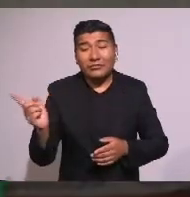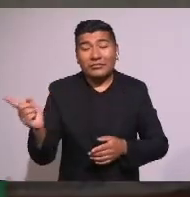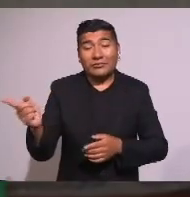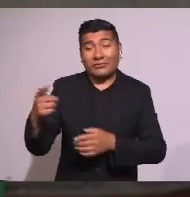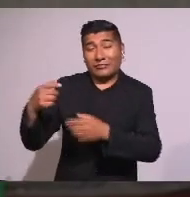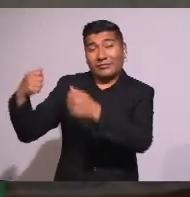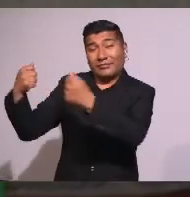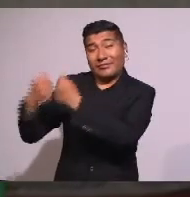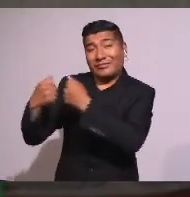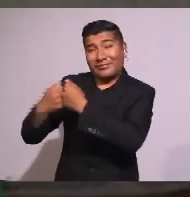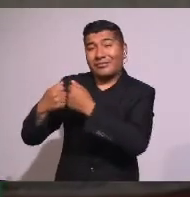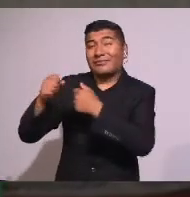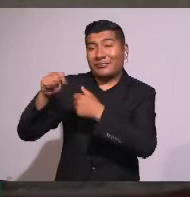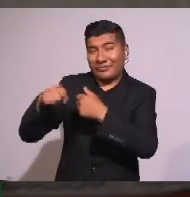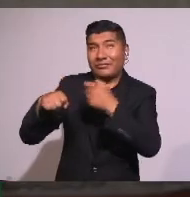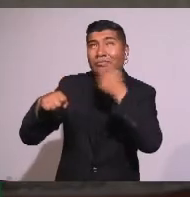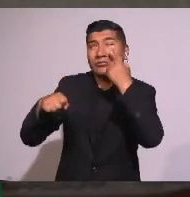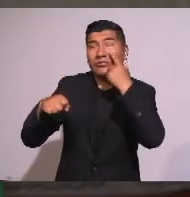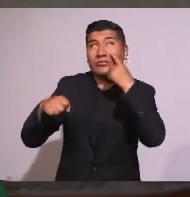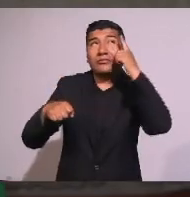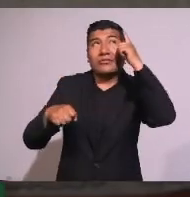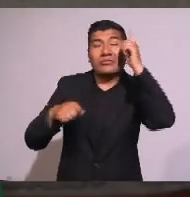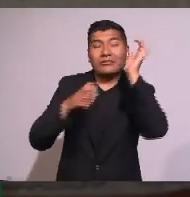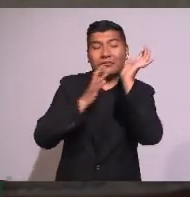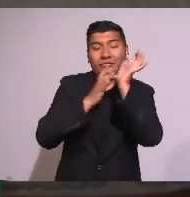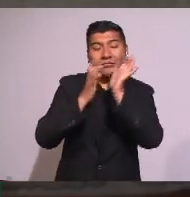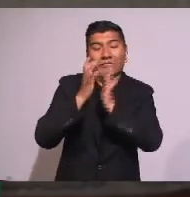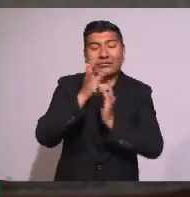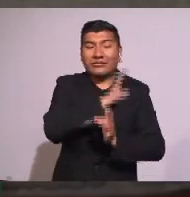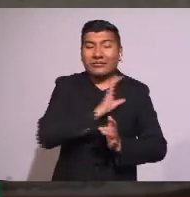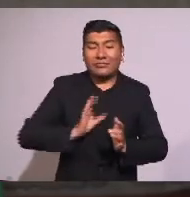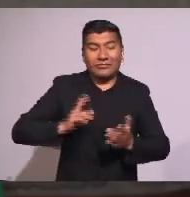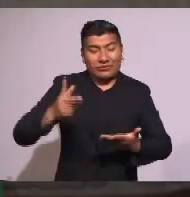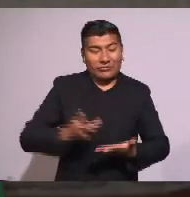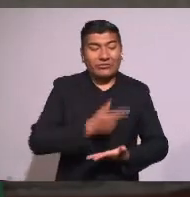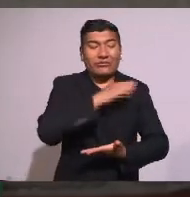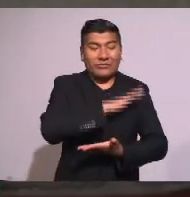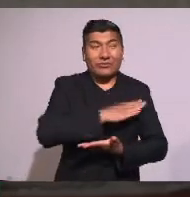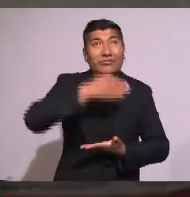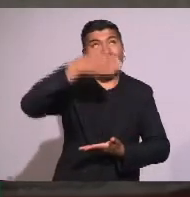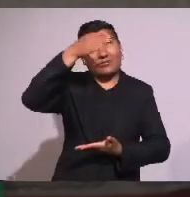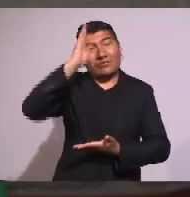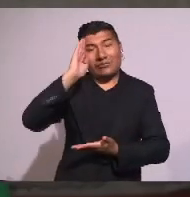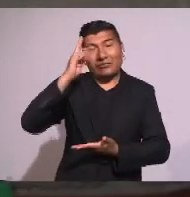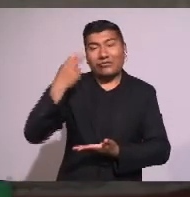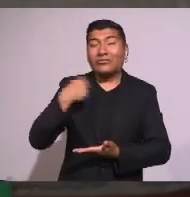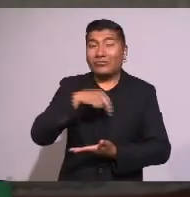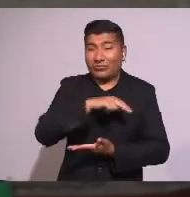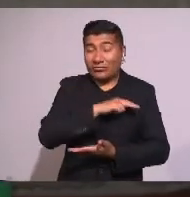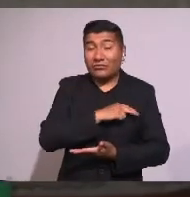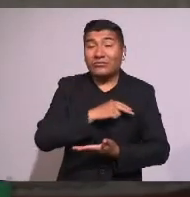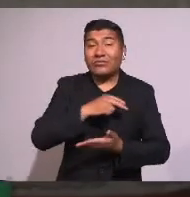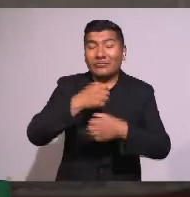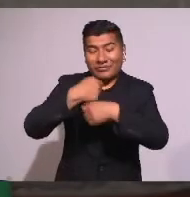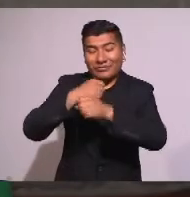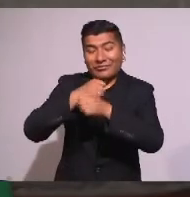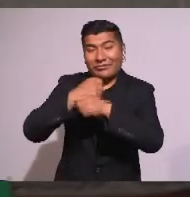violencias, sí reconoceré a Jesucristo como Cordero de Dios, si somos artesanos de la